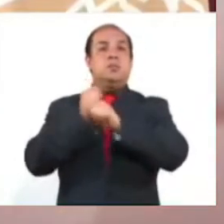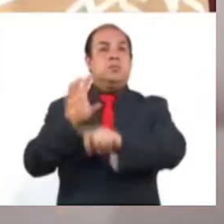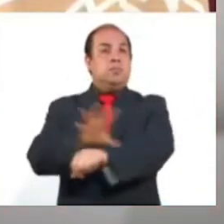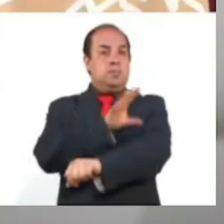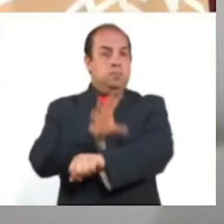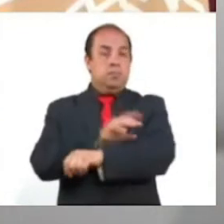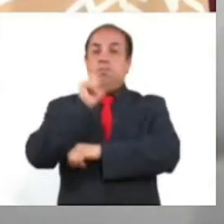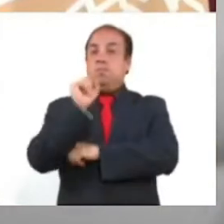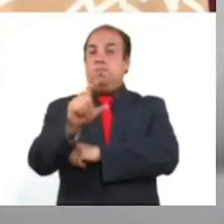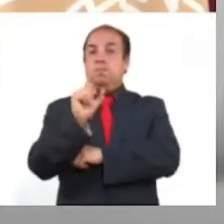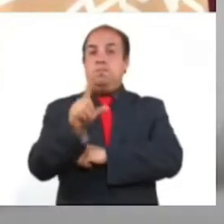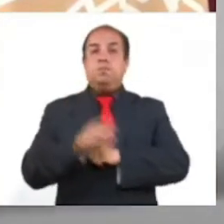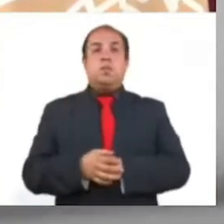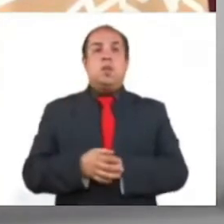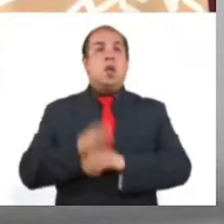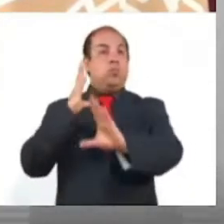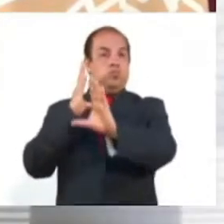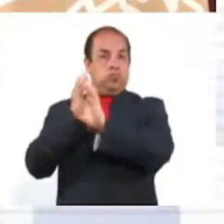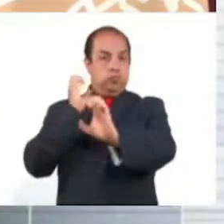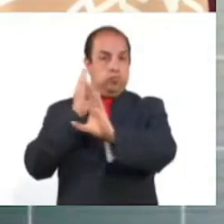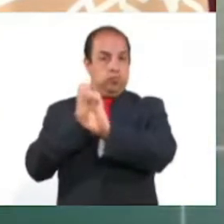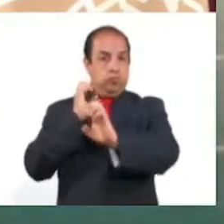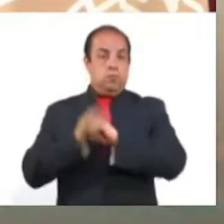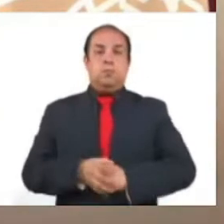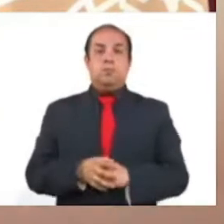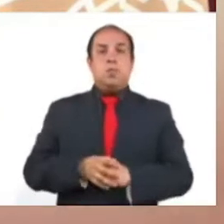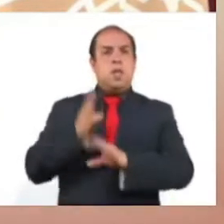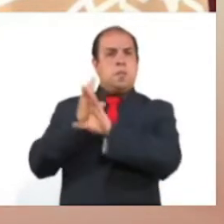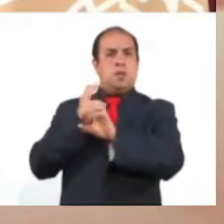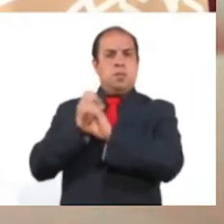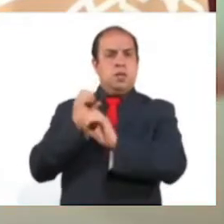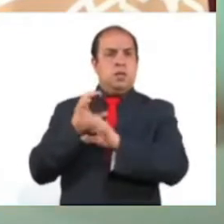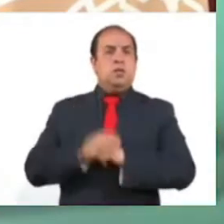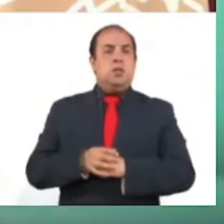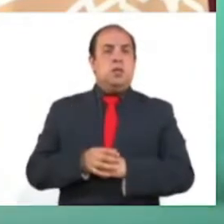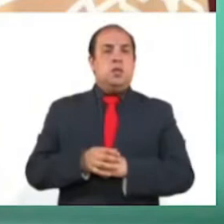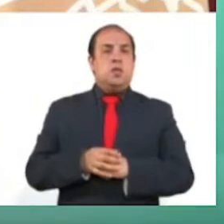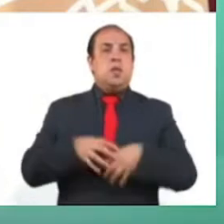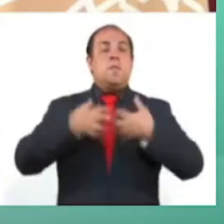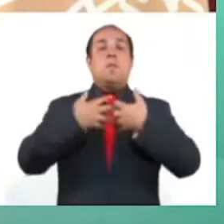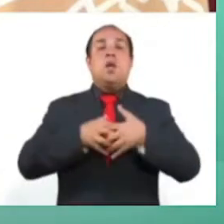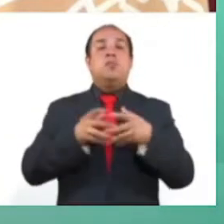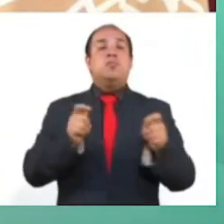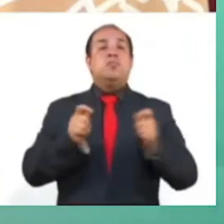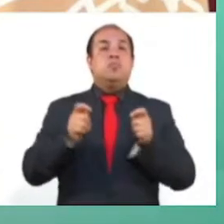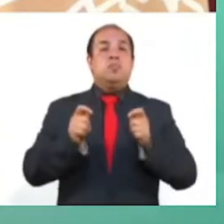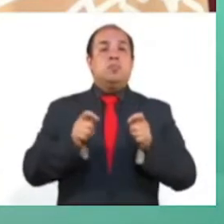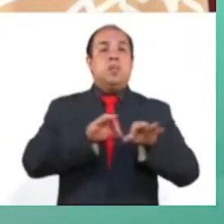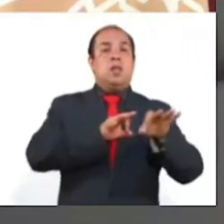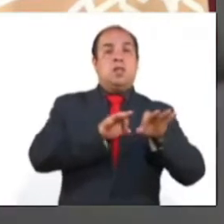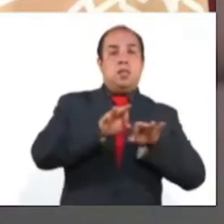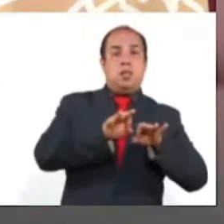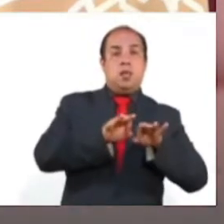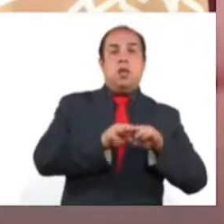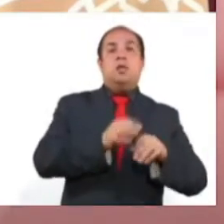y también en metrobús en metrobus es un organismo regulador que operan transporte privado y